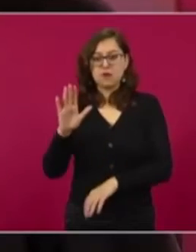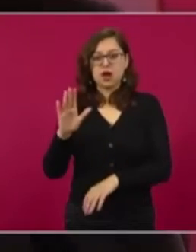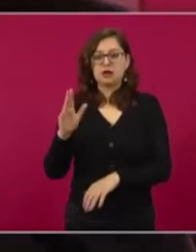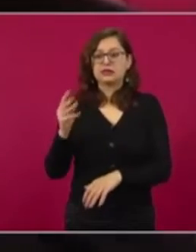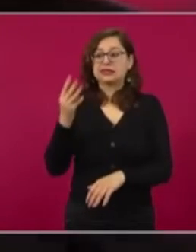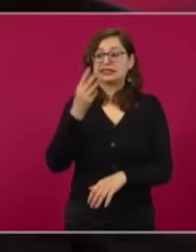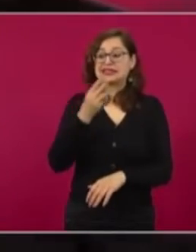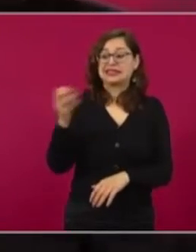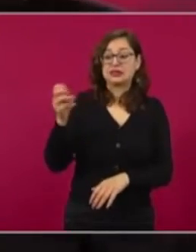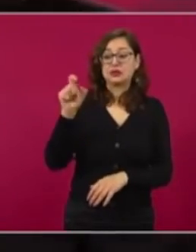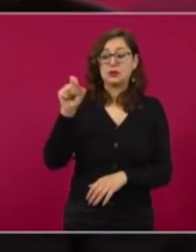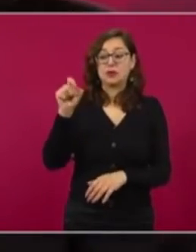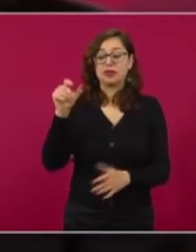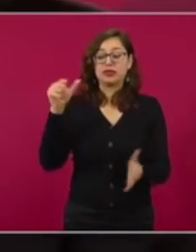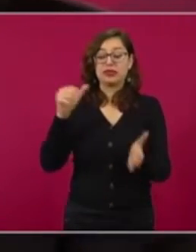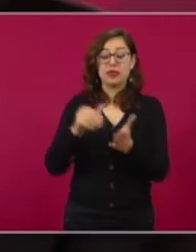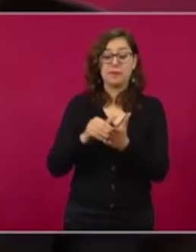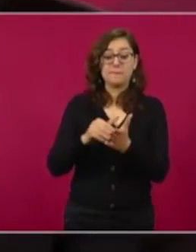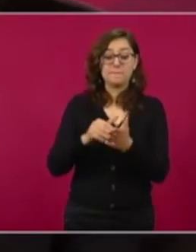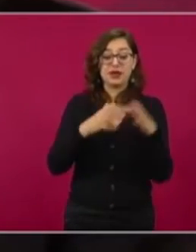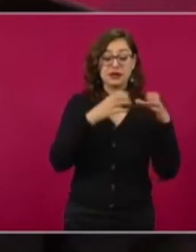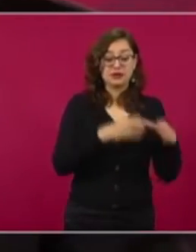320,000 barriles de petróleo crudo